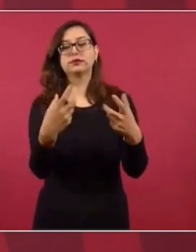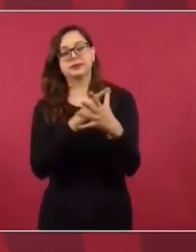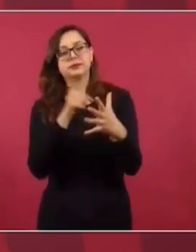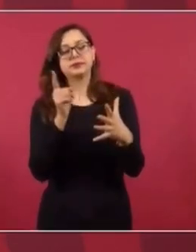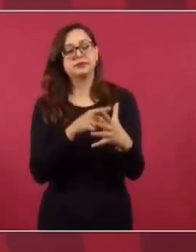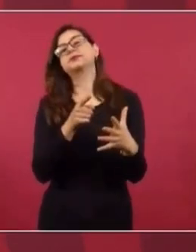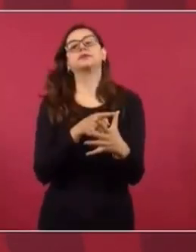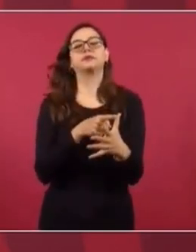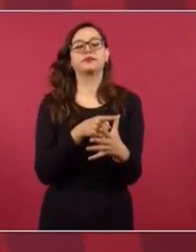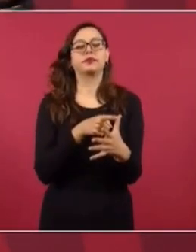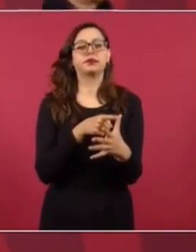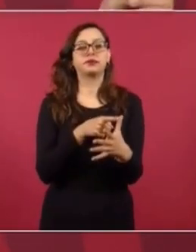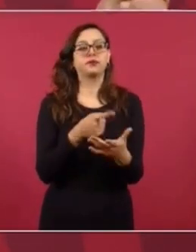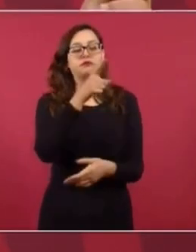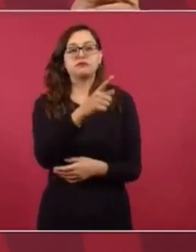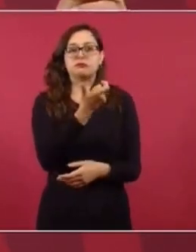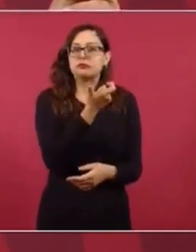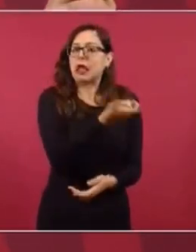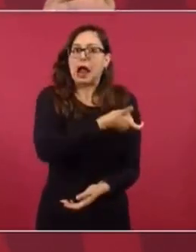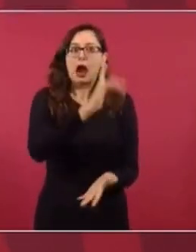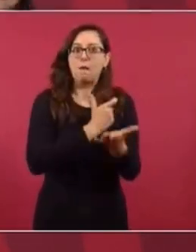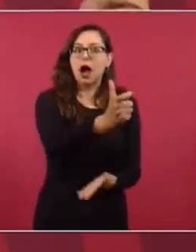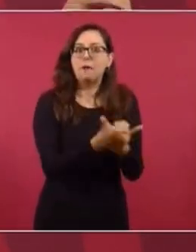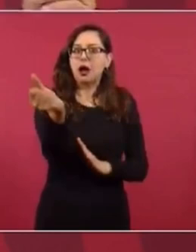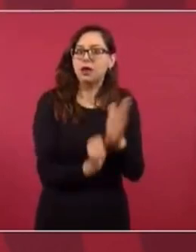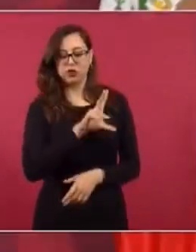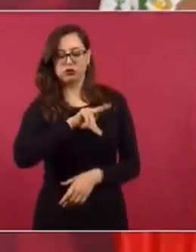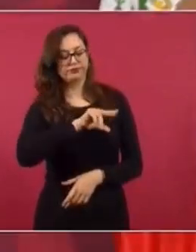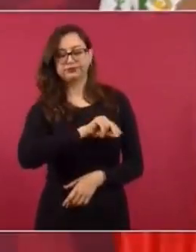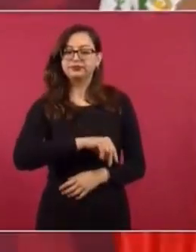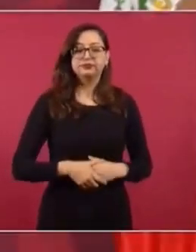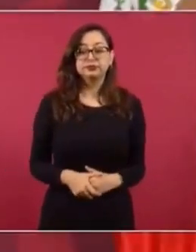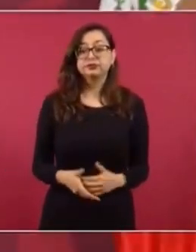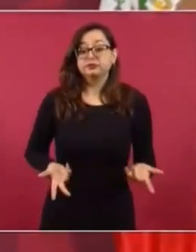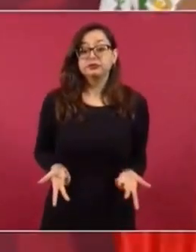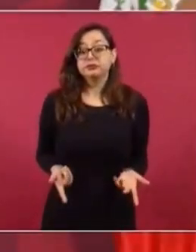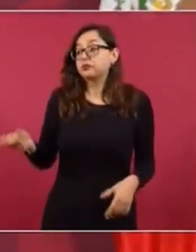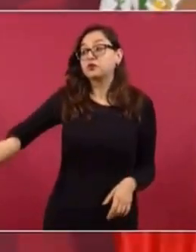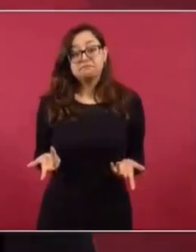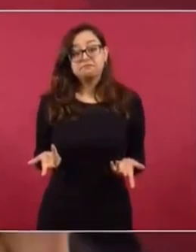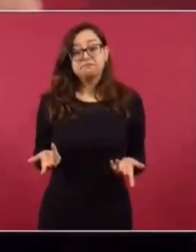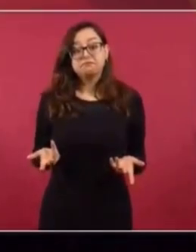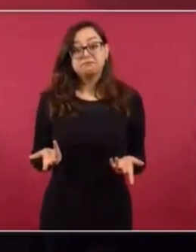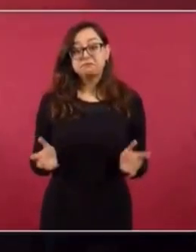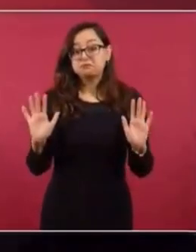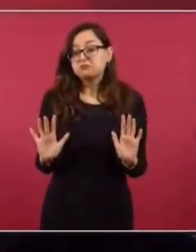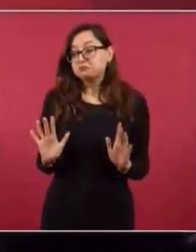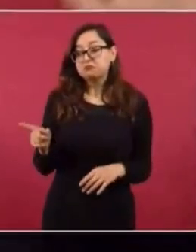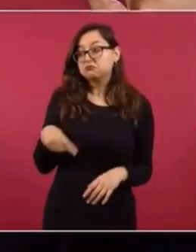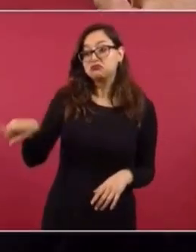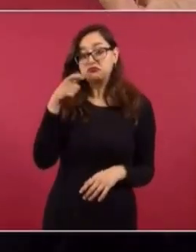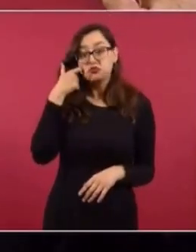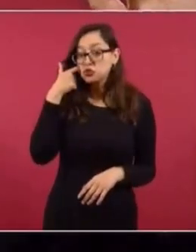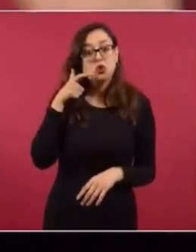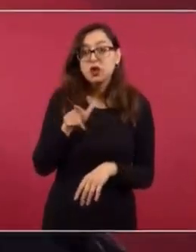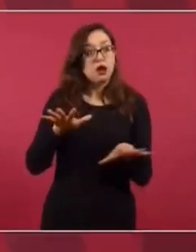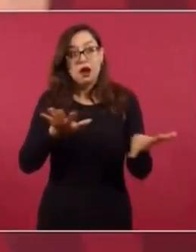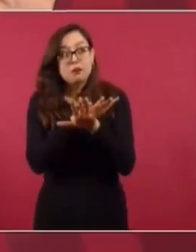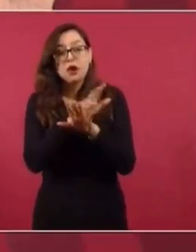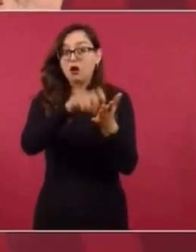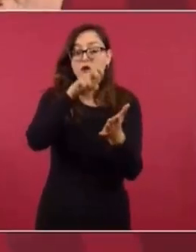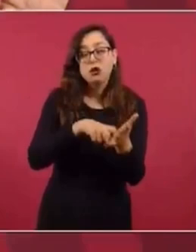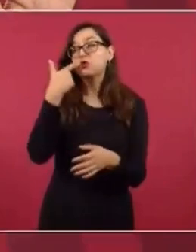el pueblo, de que ya no ganen tanto los funcionarios del INE. Entonces, eso no lo aceptan. Entonces, como no lo aceptan,